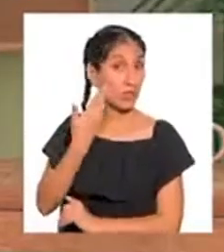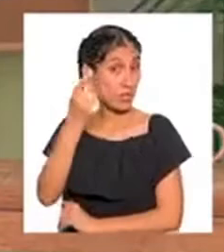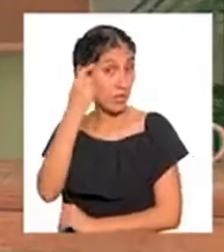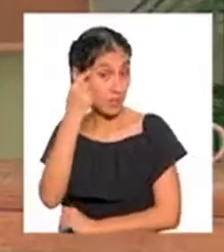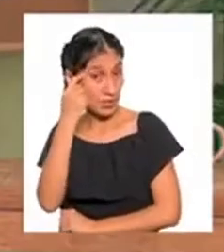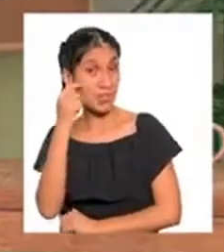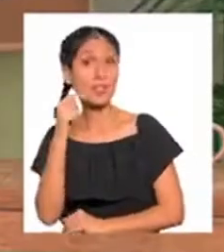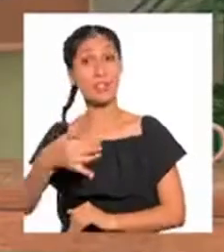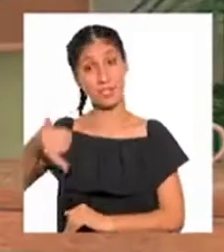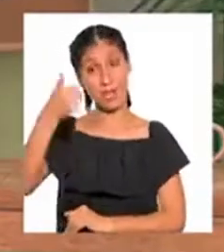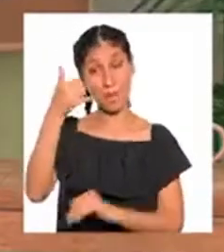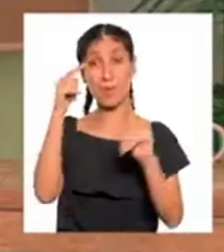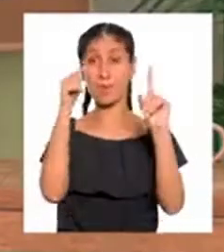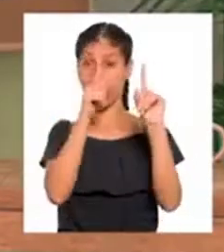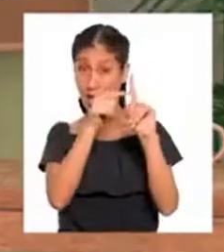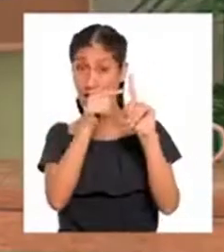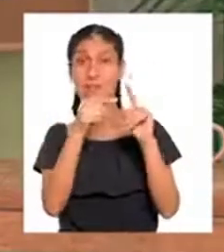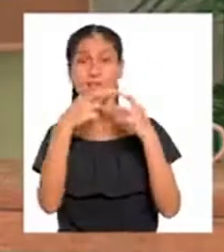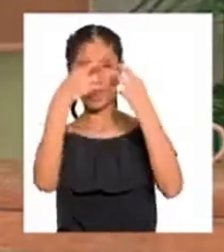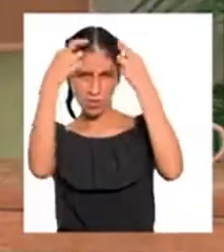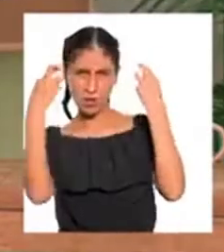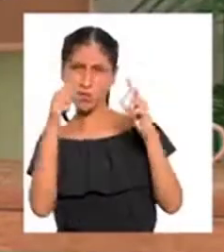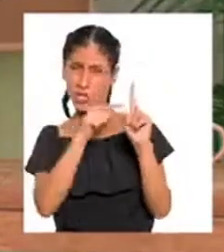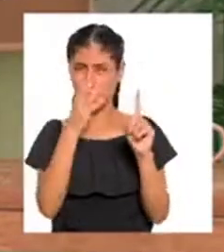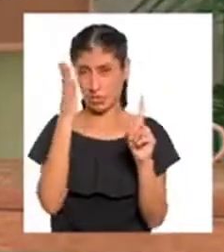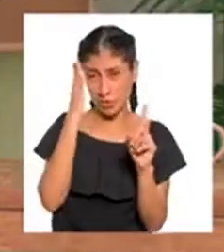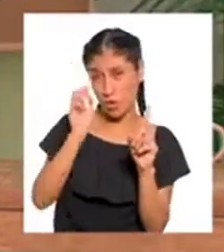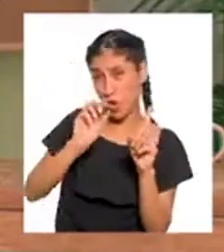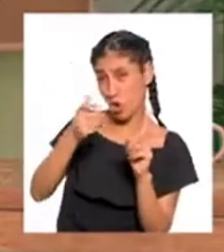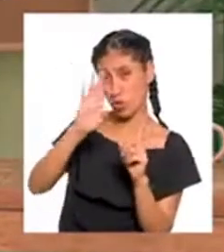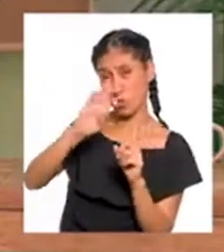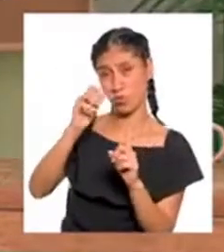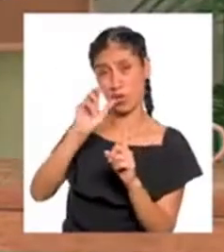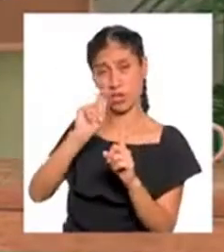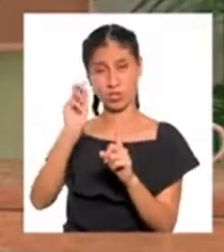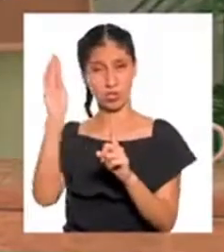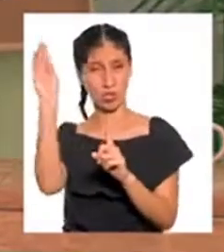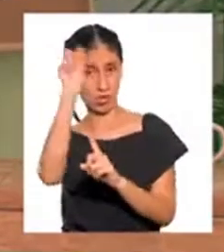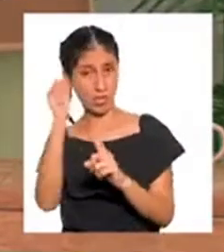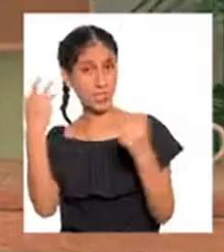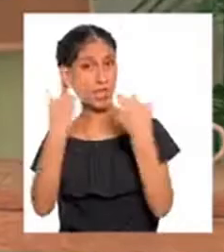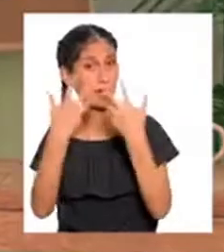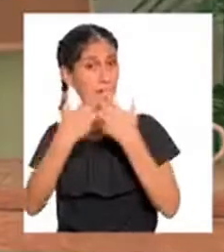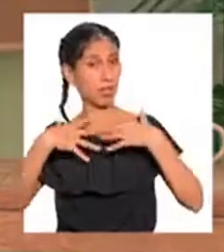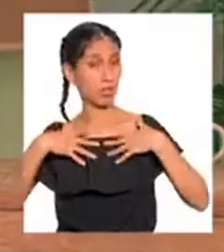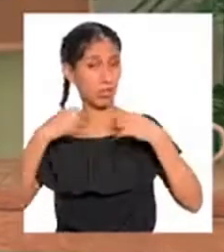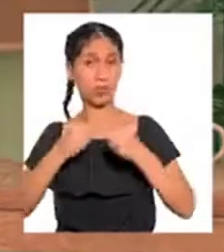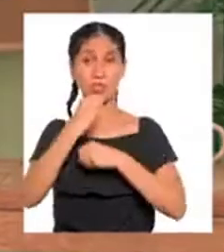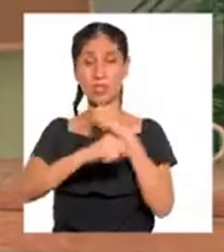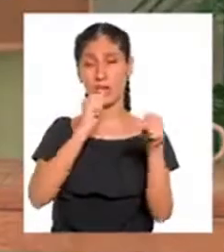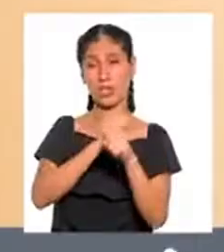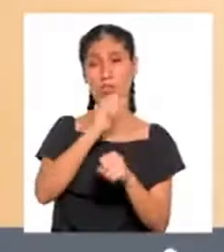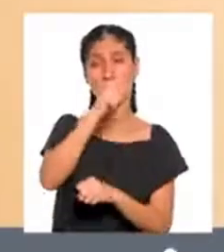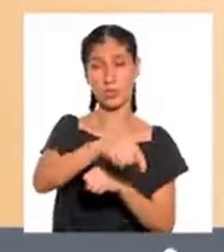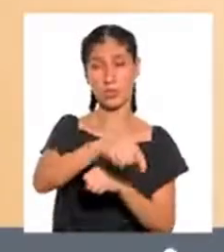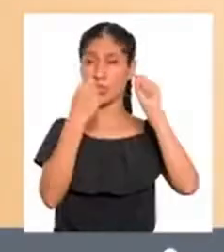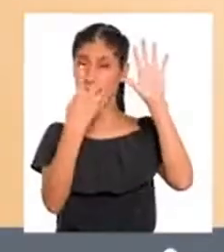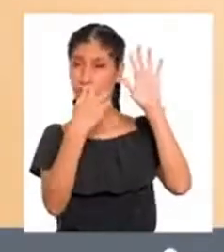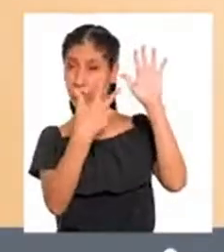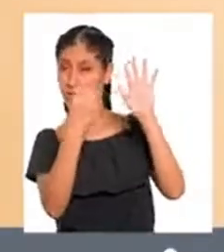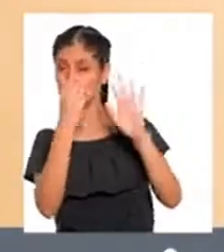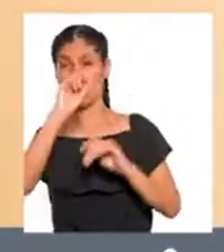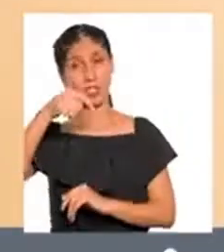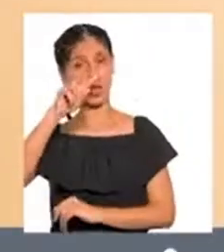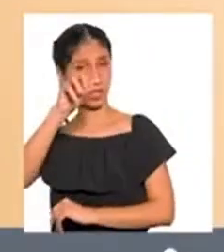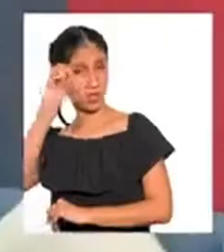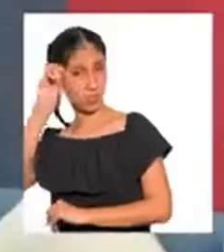de la promoción a ver si conoce otros factores que influyeron en nuestra salud entre los años de 1980 y 2000? Excelente